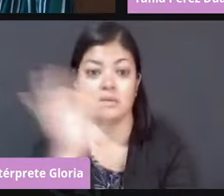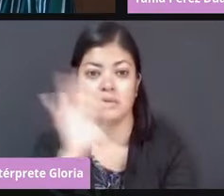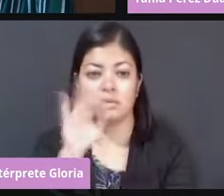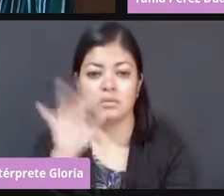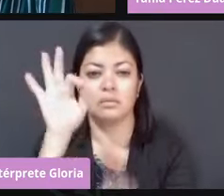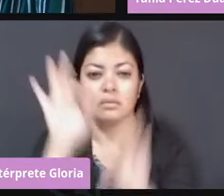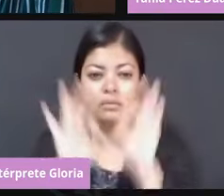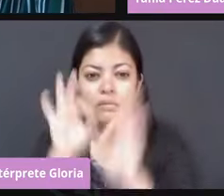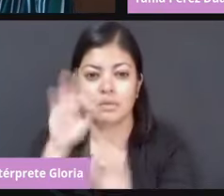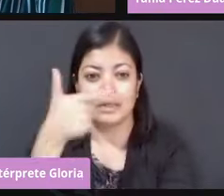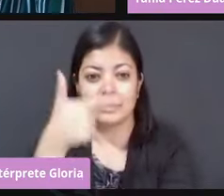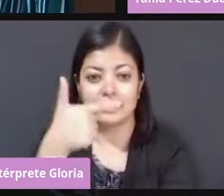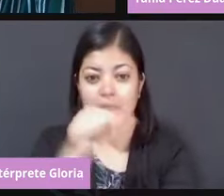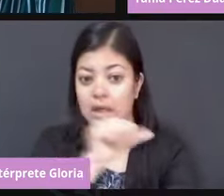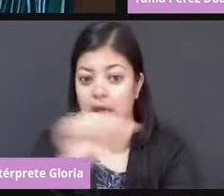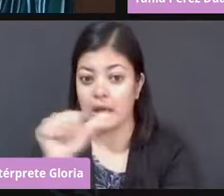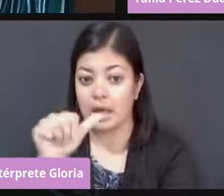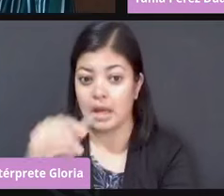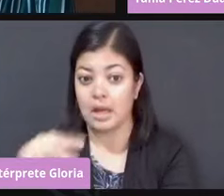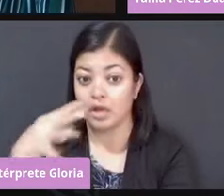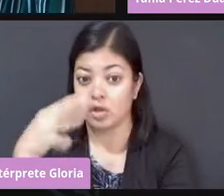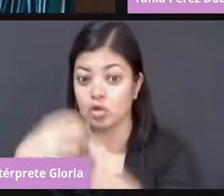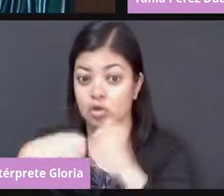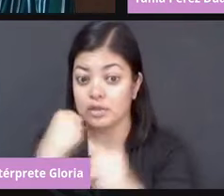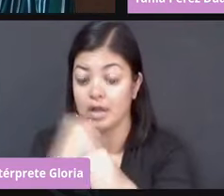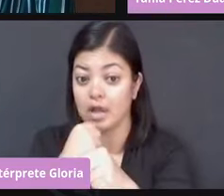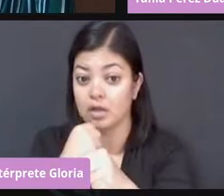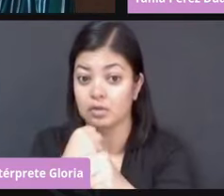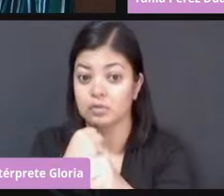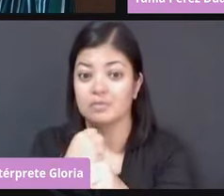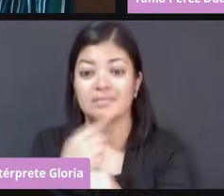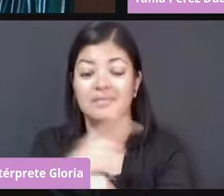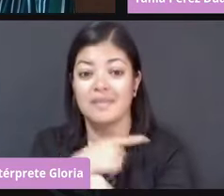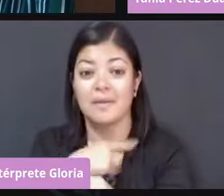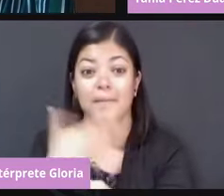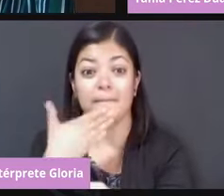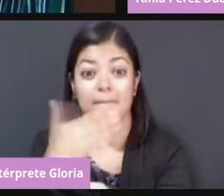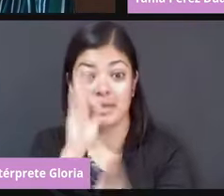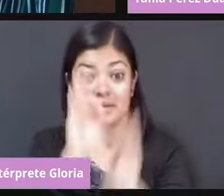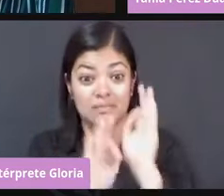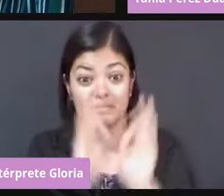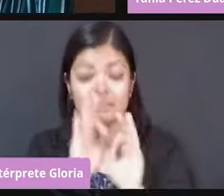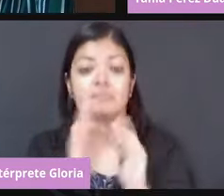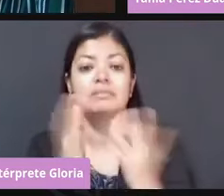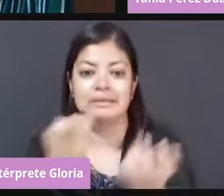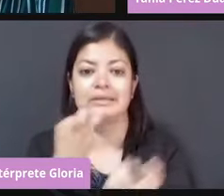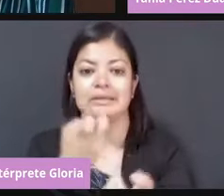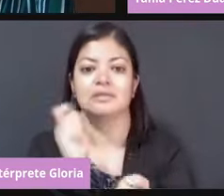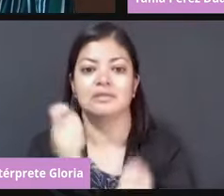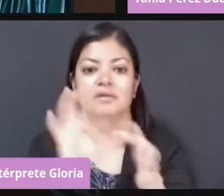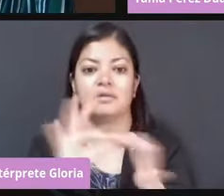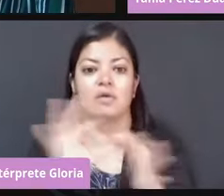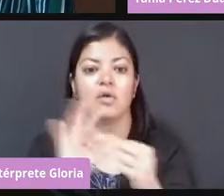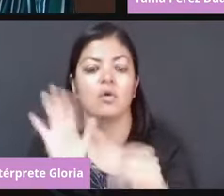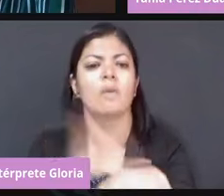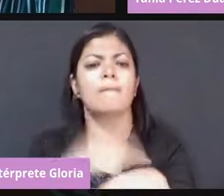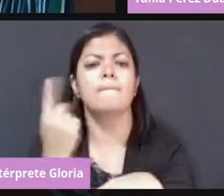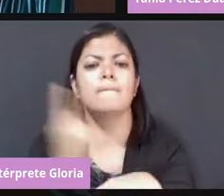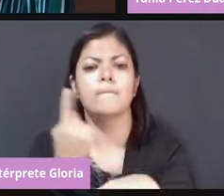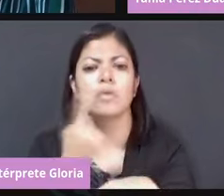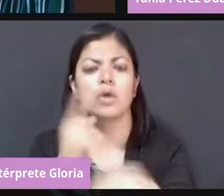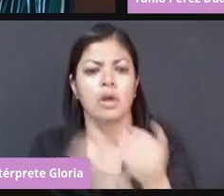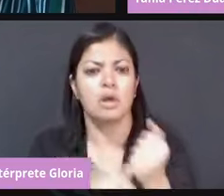de 7 a 14 años encontrar un buen tratamiento, pues yo creo que eso explica un poco el por qué llegan casos